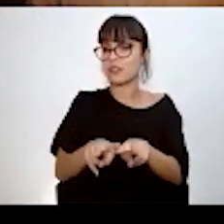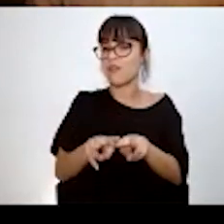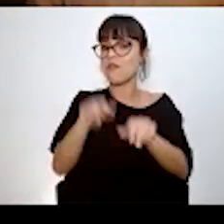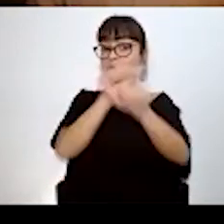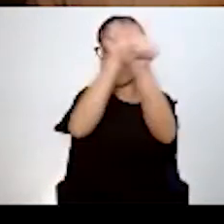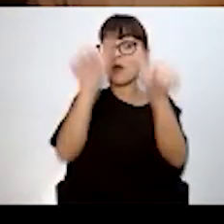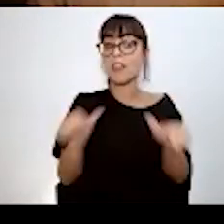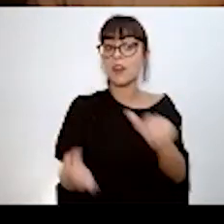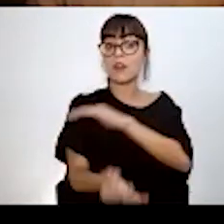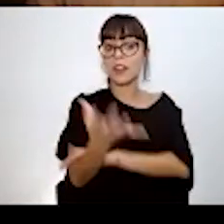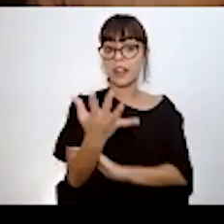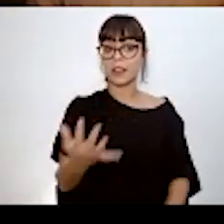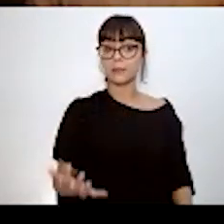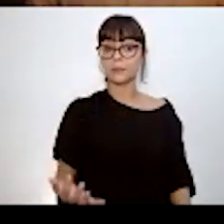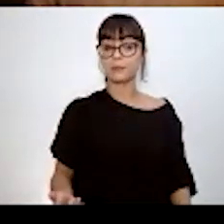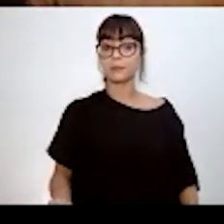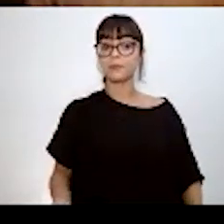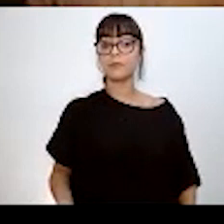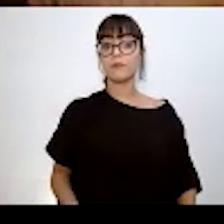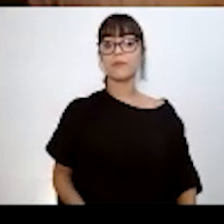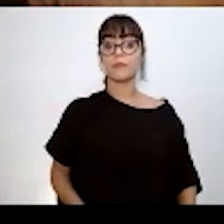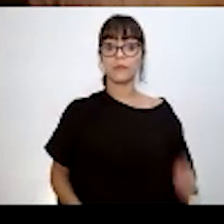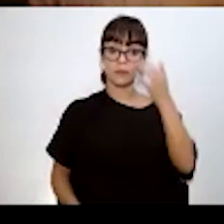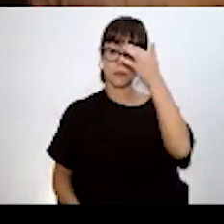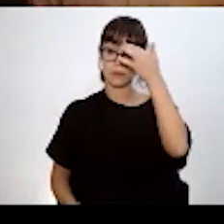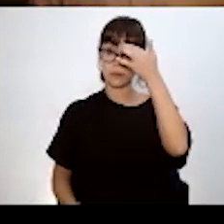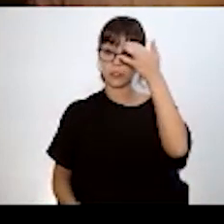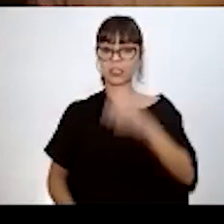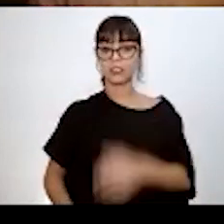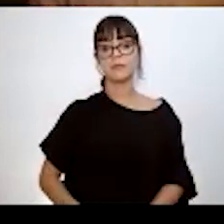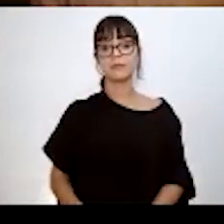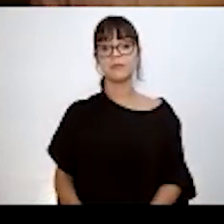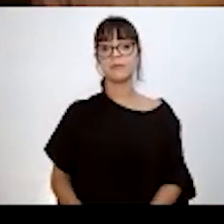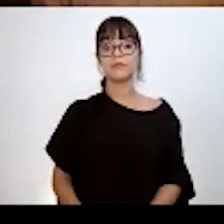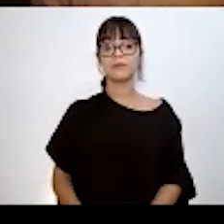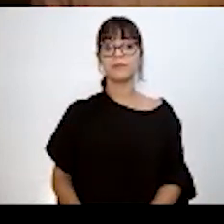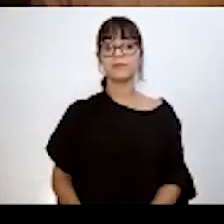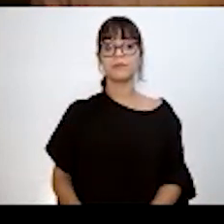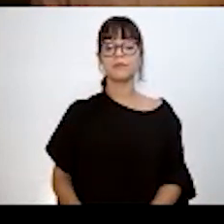modelo predictivo y que tiene la virtud además de ayudarnos a explicar y entender